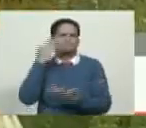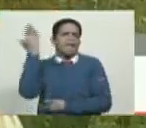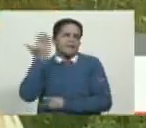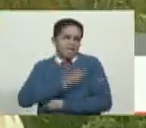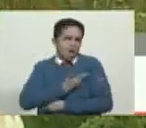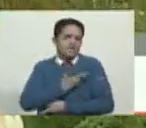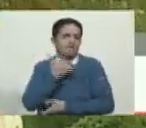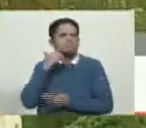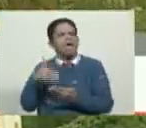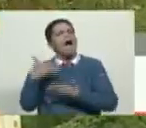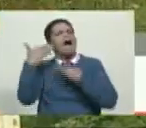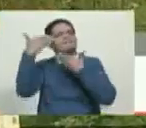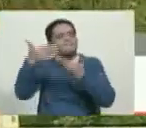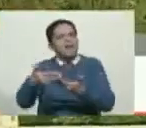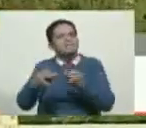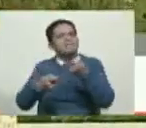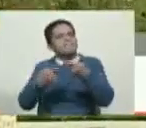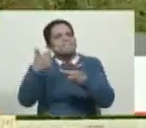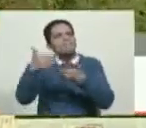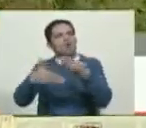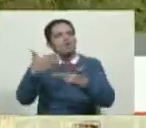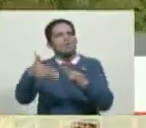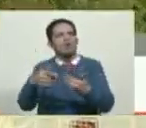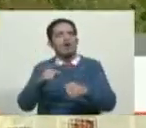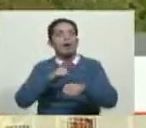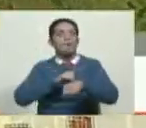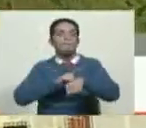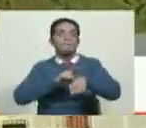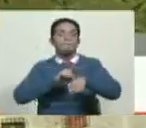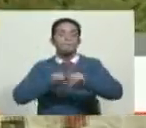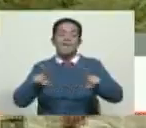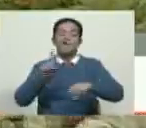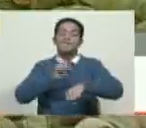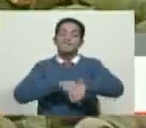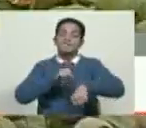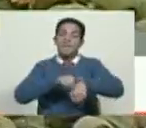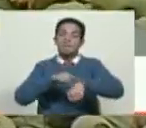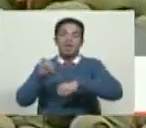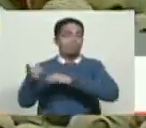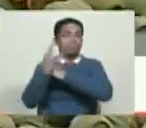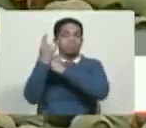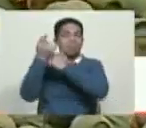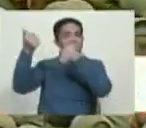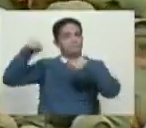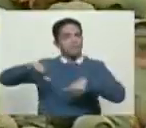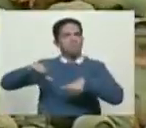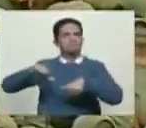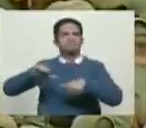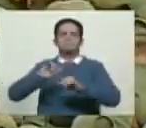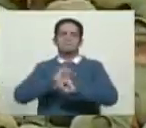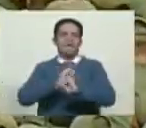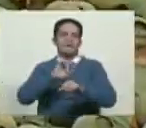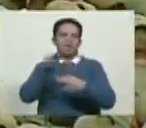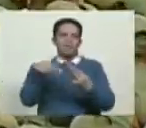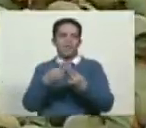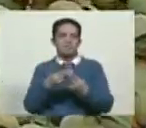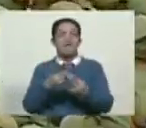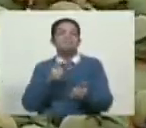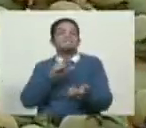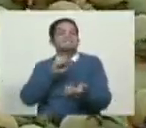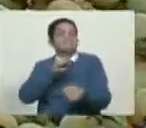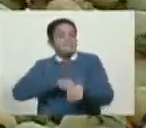de avances parciales. Pero el tiempo de la traición y la derrota se acabó. Es tiempo de lealtad,